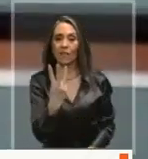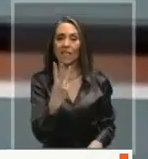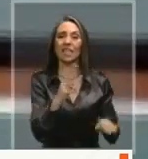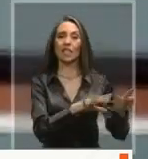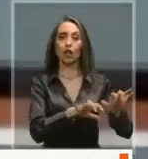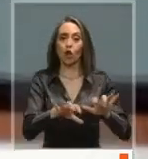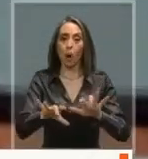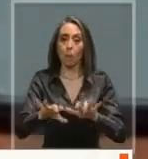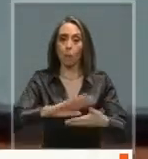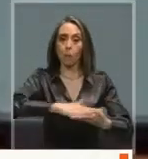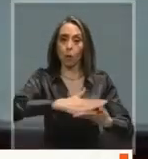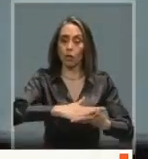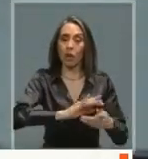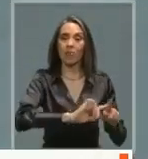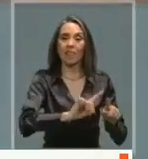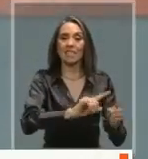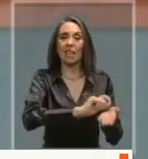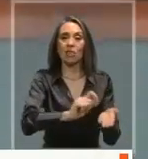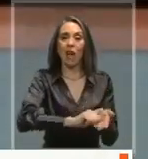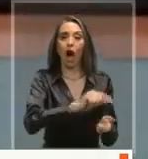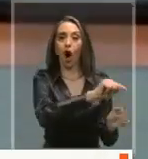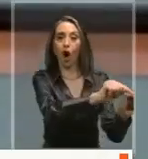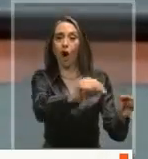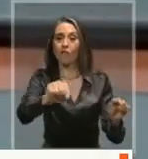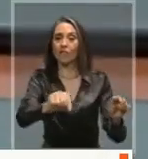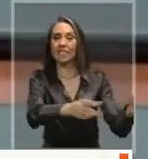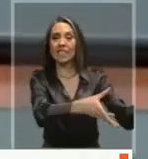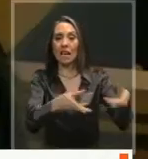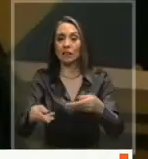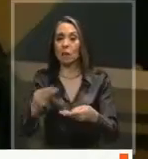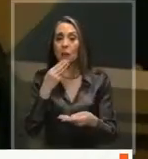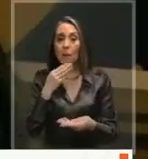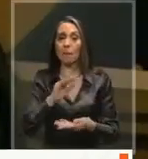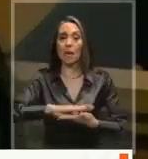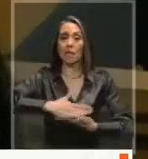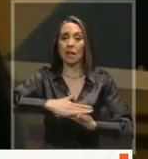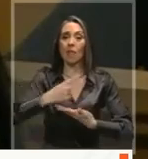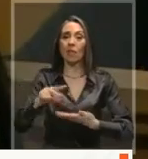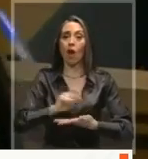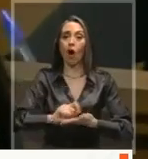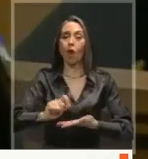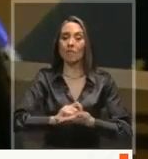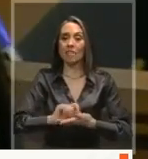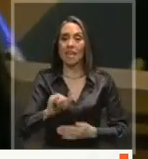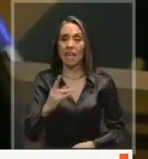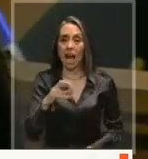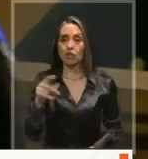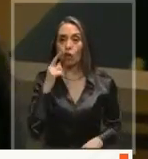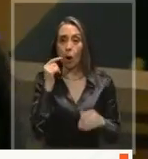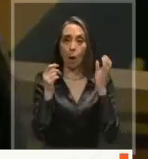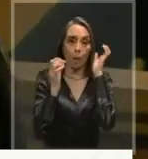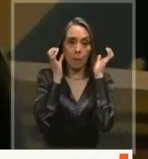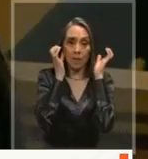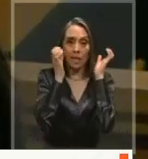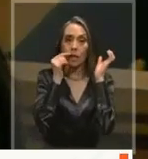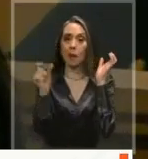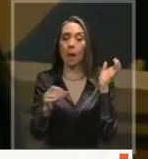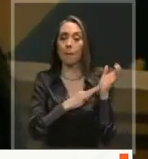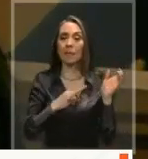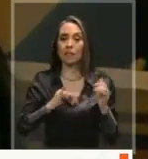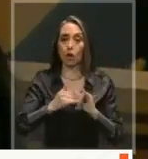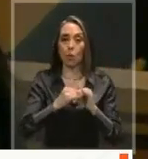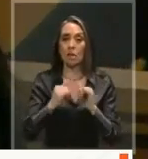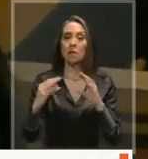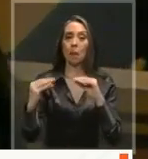oficinas, incluida la del ministro Jackson, también una caja fuerte. Todo momento con el celular, hablando con el ministro por llamada de WhatsApp, en